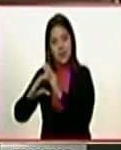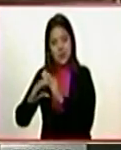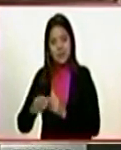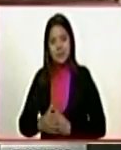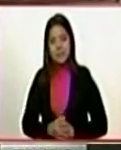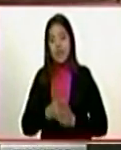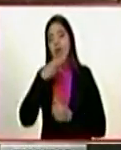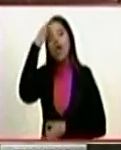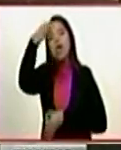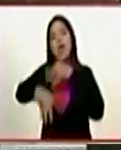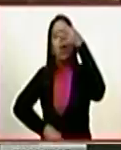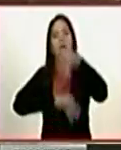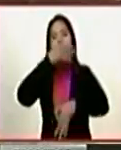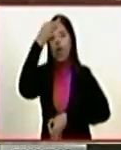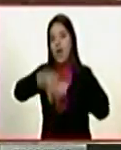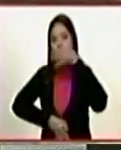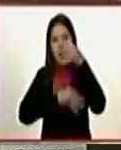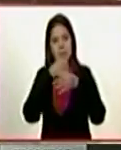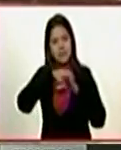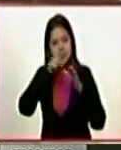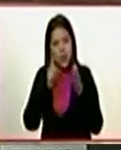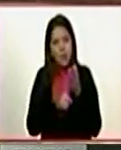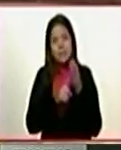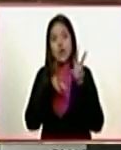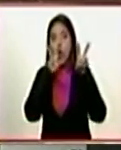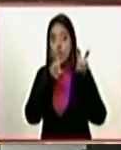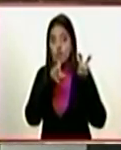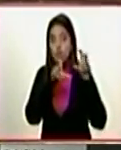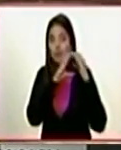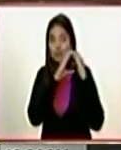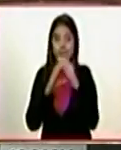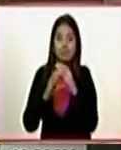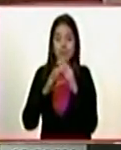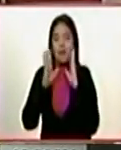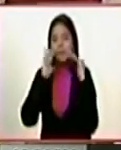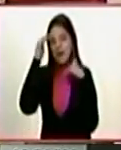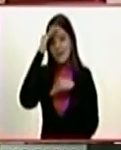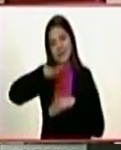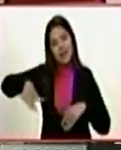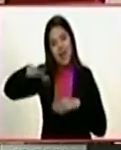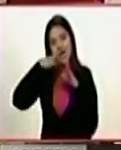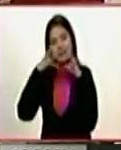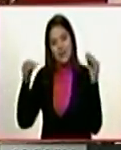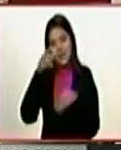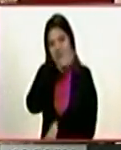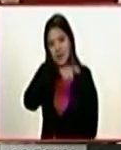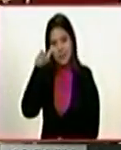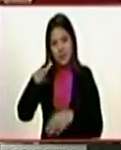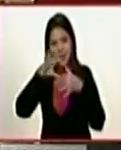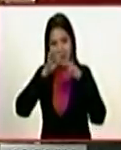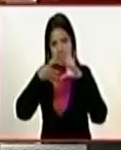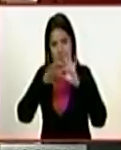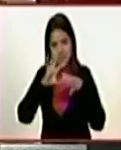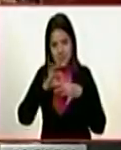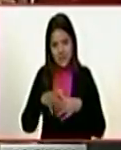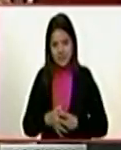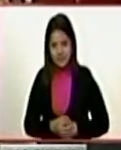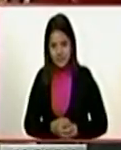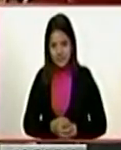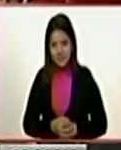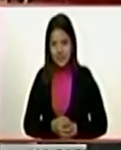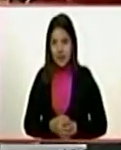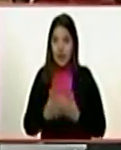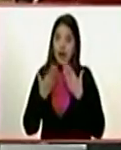Eltrudi explique las características de la nueva ruta que va a atender a todos los habitantes de la cota 905. Bueno, gracias